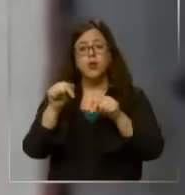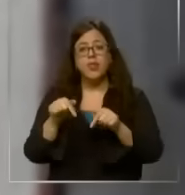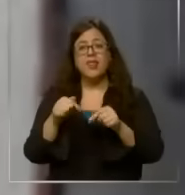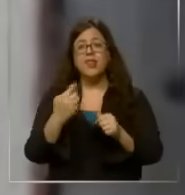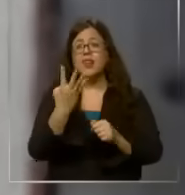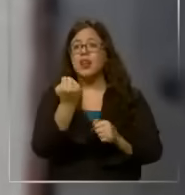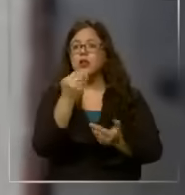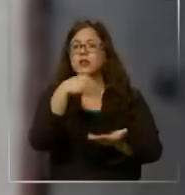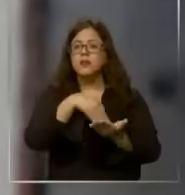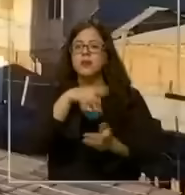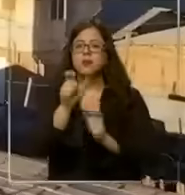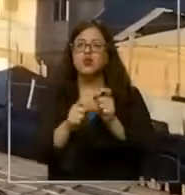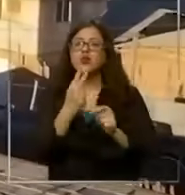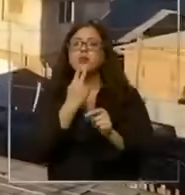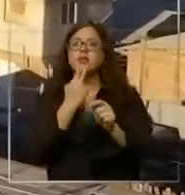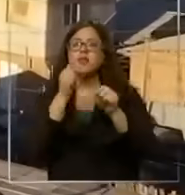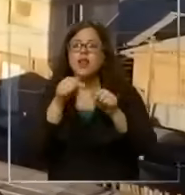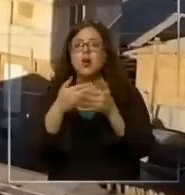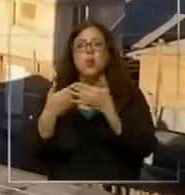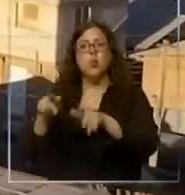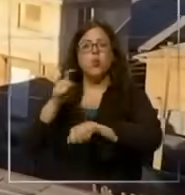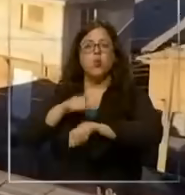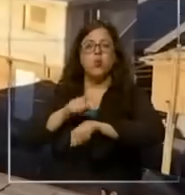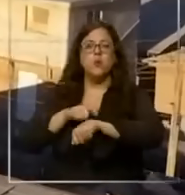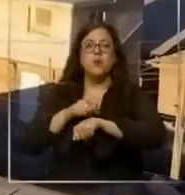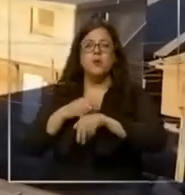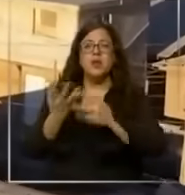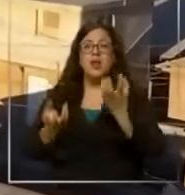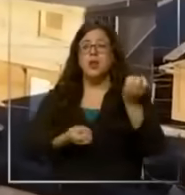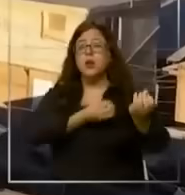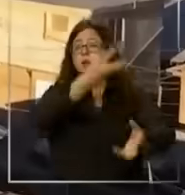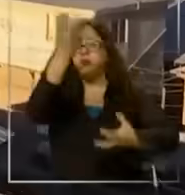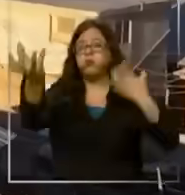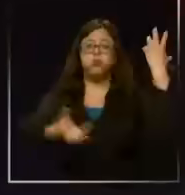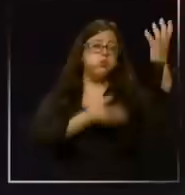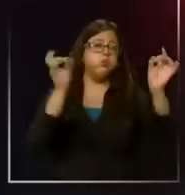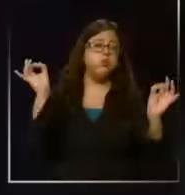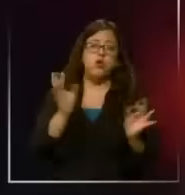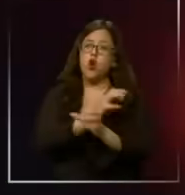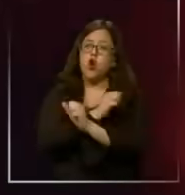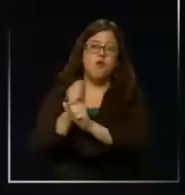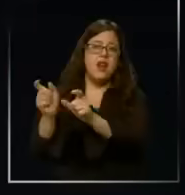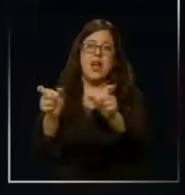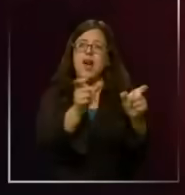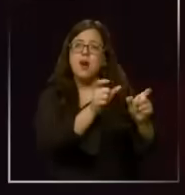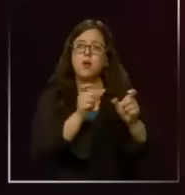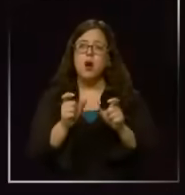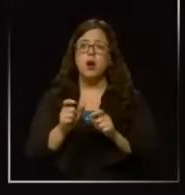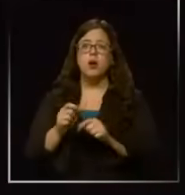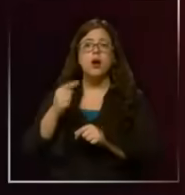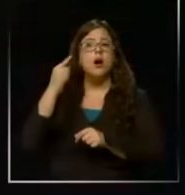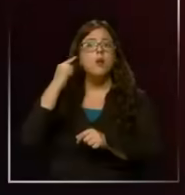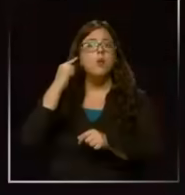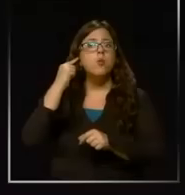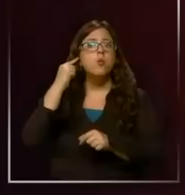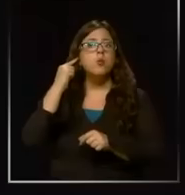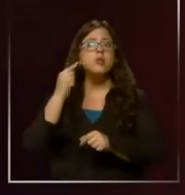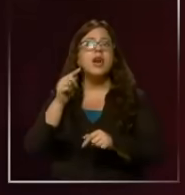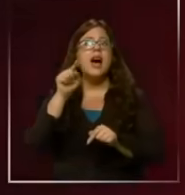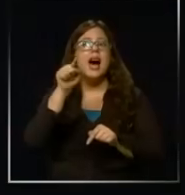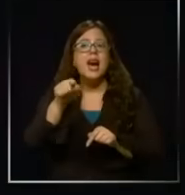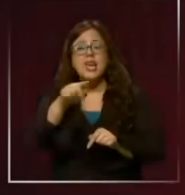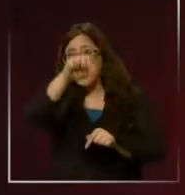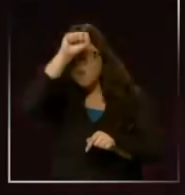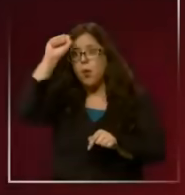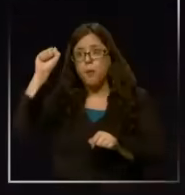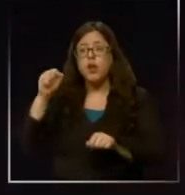los 14.000 habitantes en cualquier momento se enfrenten a un fuego incontrolable. Acá están los bomberos y lo único que están pidiendo es que,